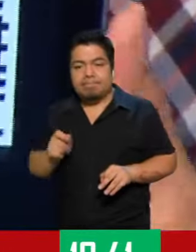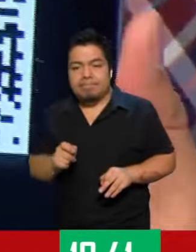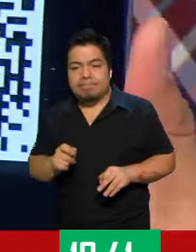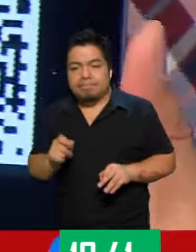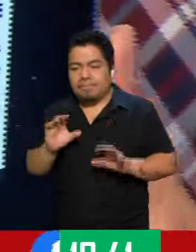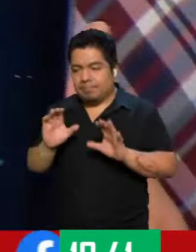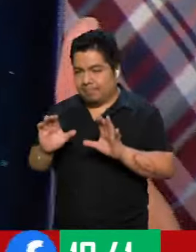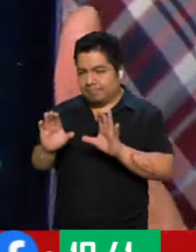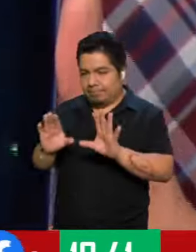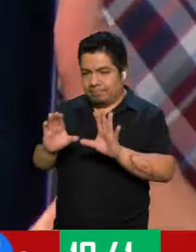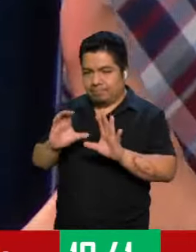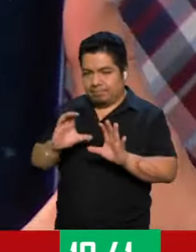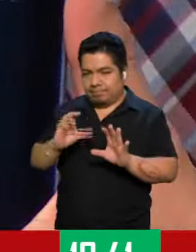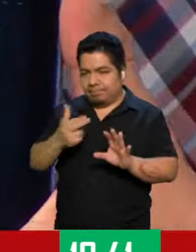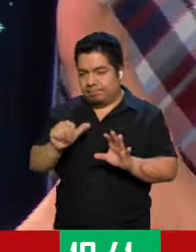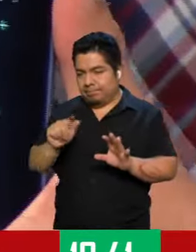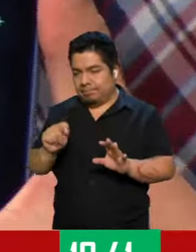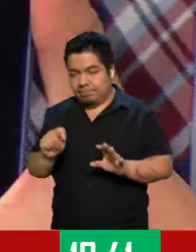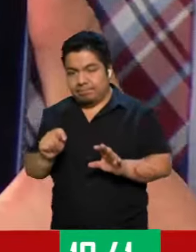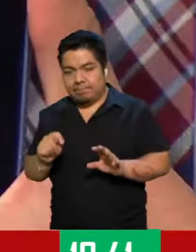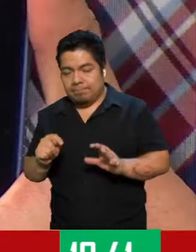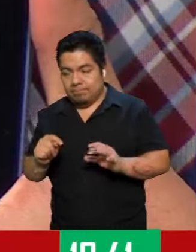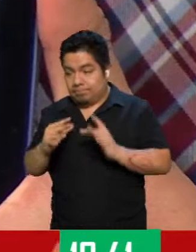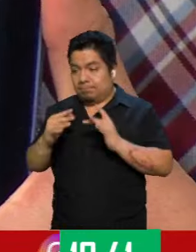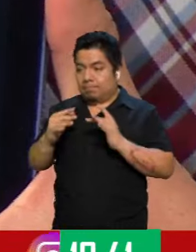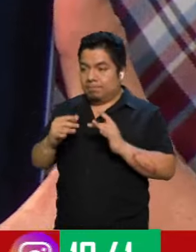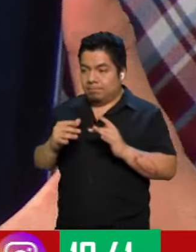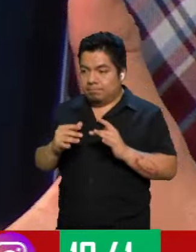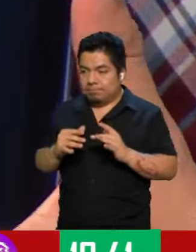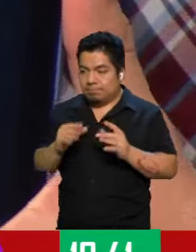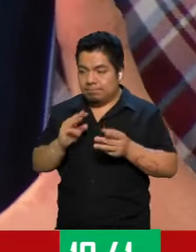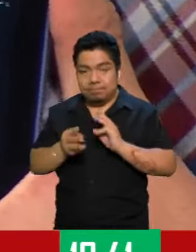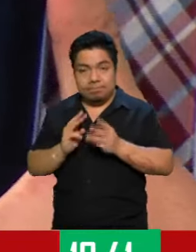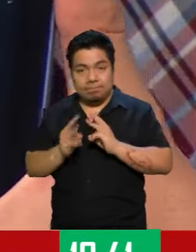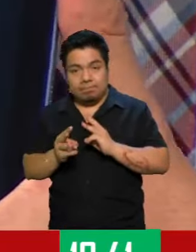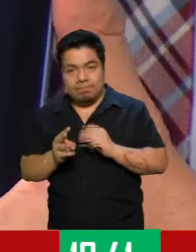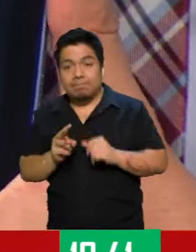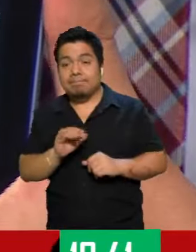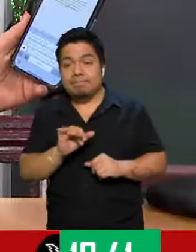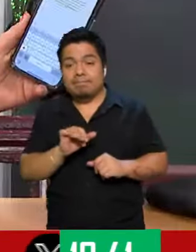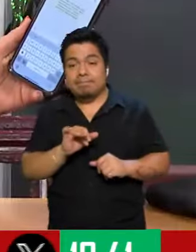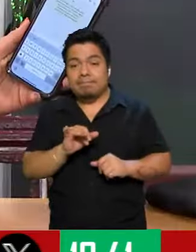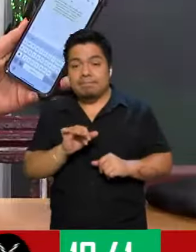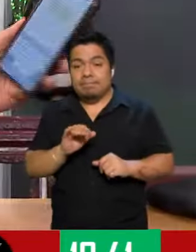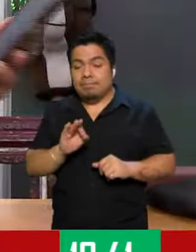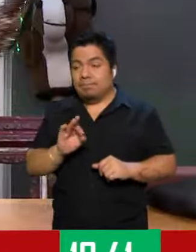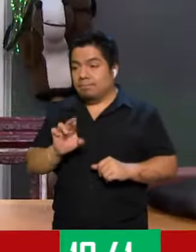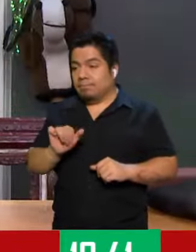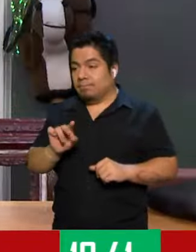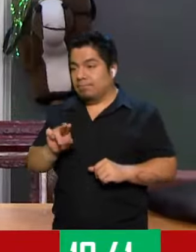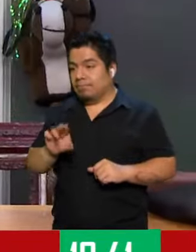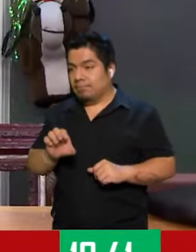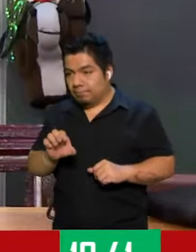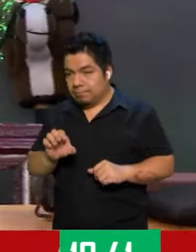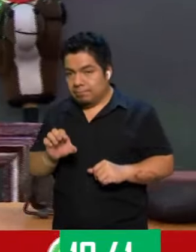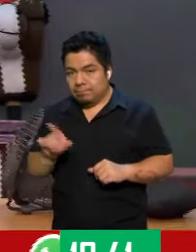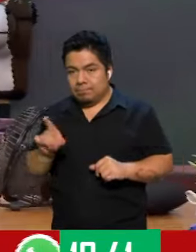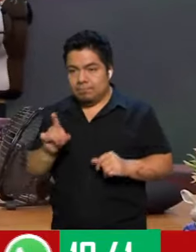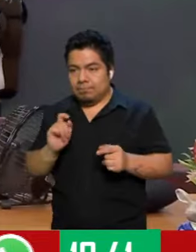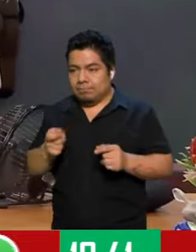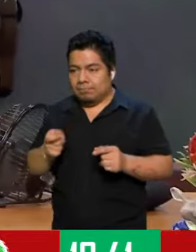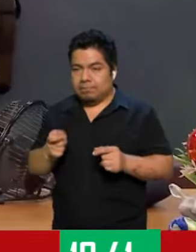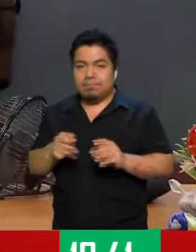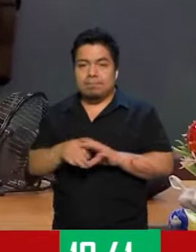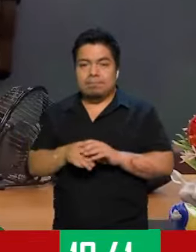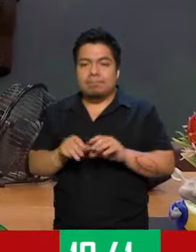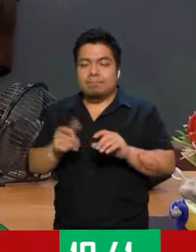no lo muevas, no lo muevas. Ah, caray, entré a un WhatsApp. Es un WhatsApp. ¿No Mándale es fraude? Un saludo. No, no es fraude para ¿Y nada. ¿Y ahí qué es?